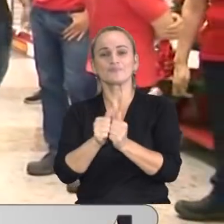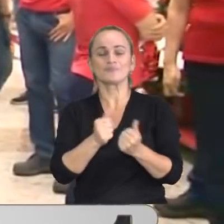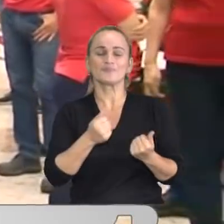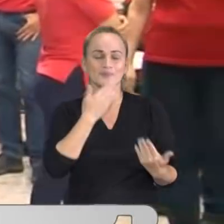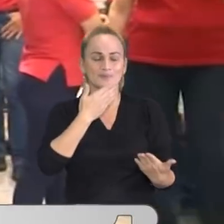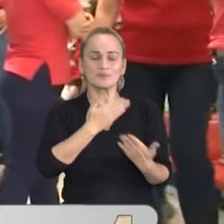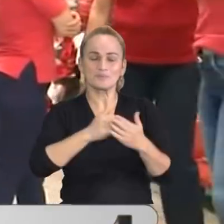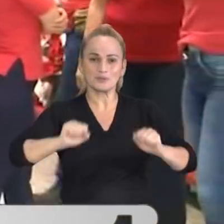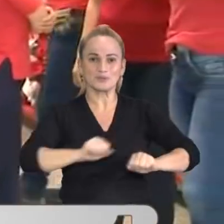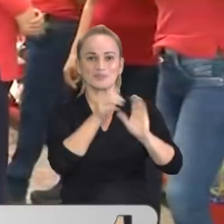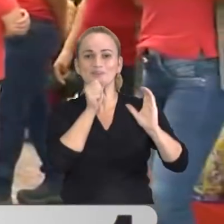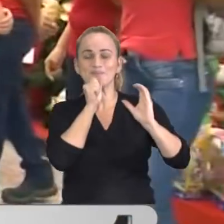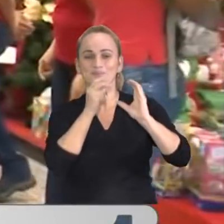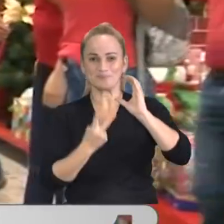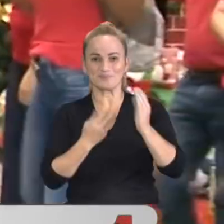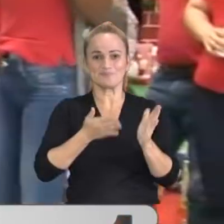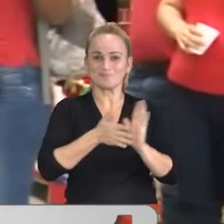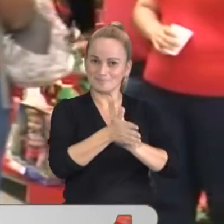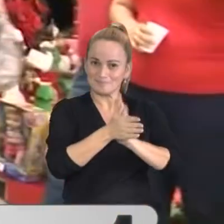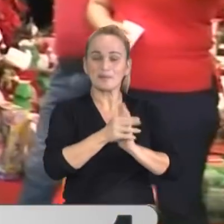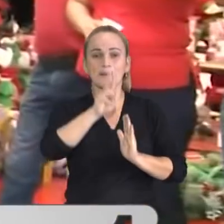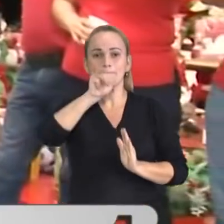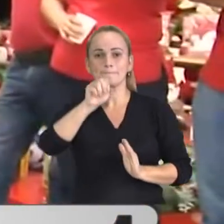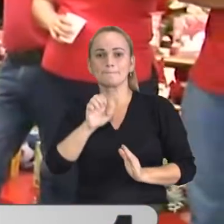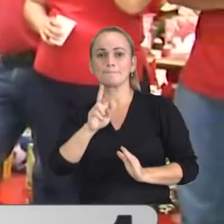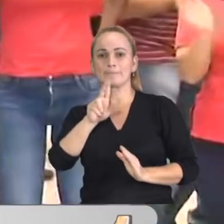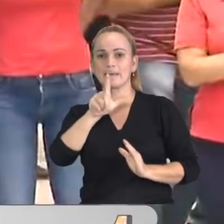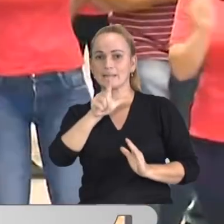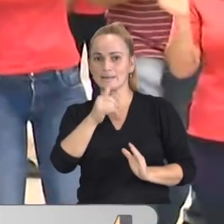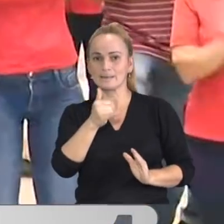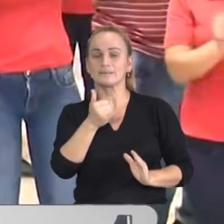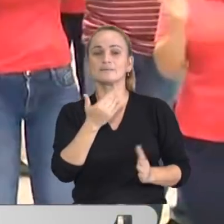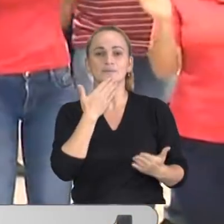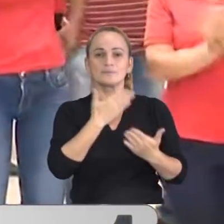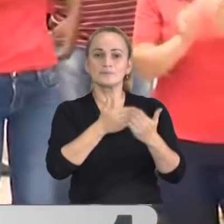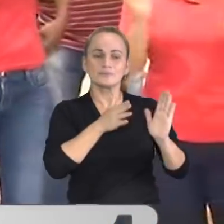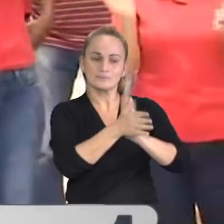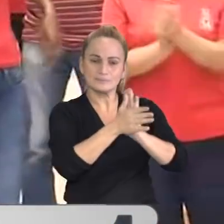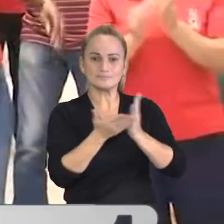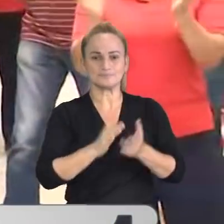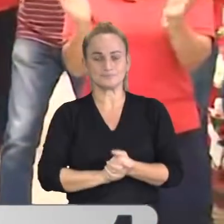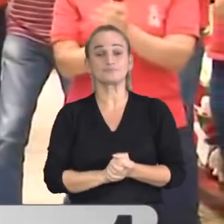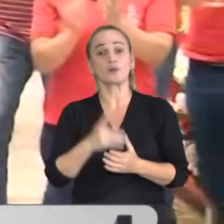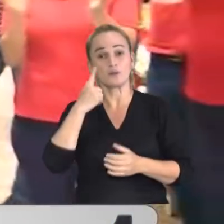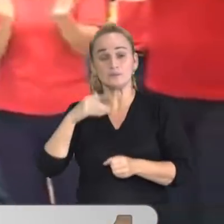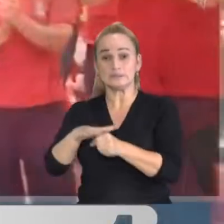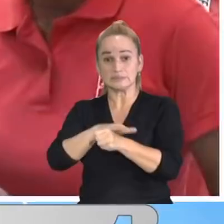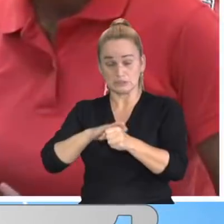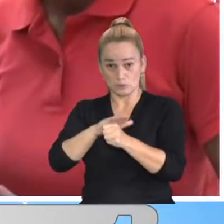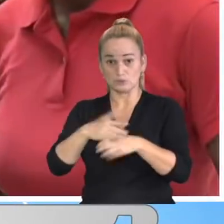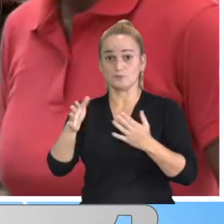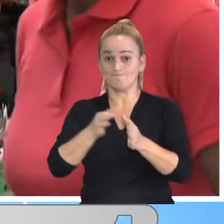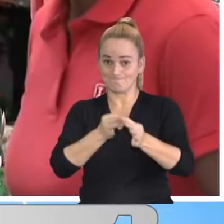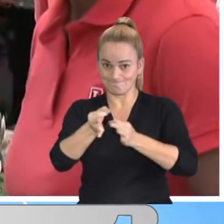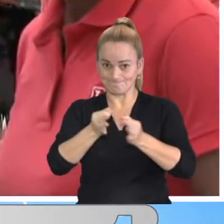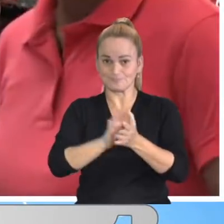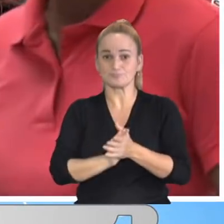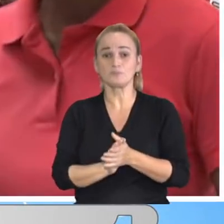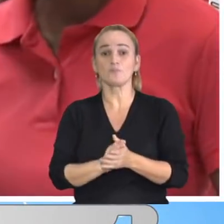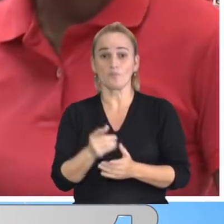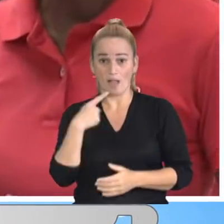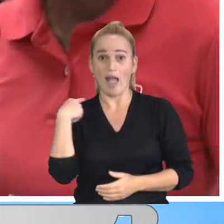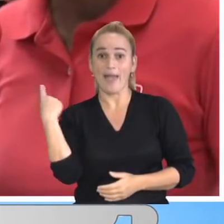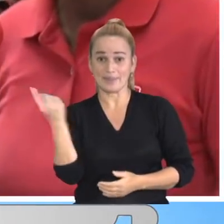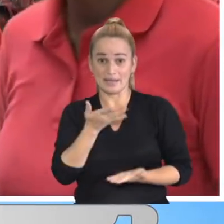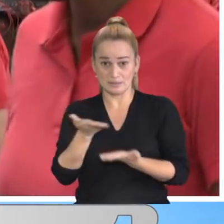Noticentro, Noticentro 1 CMI, doña Merly. Cuéntenos cuál es la situación. Bueno, la situación es la siguiente. Muchos de